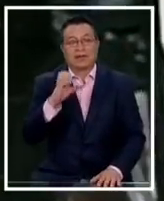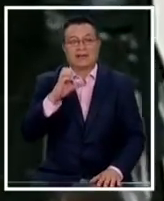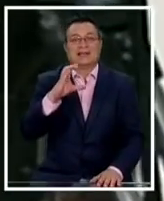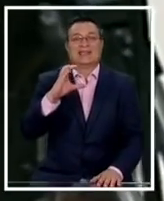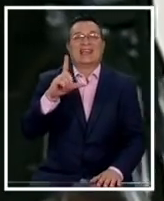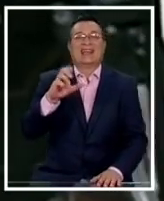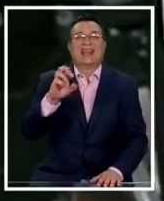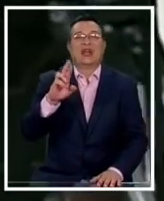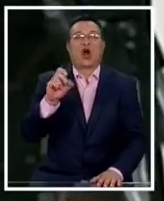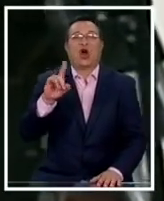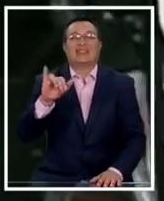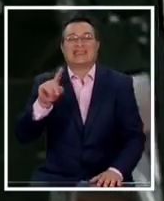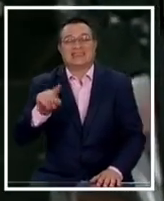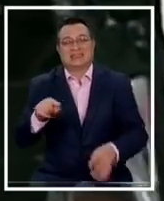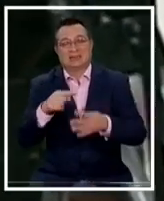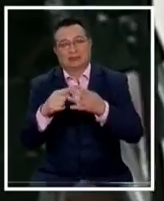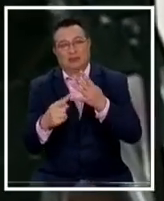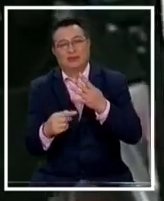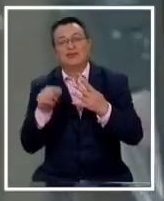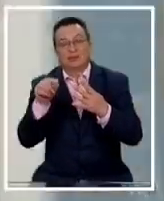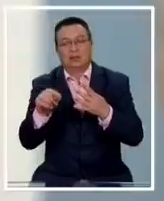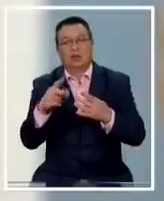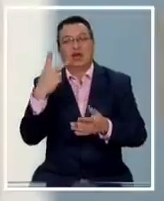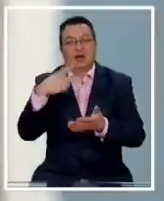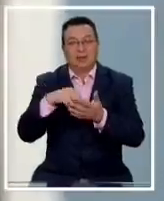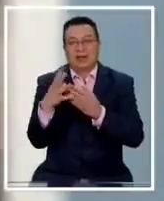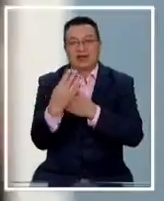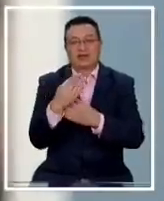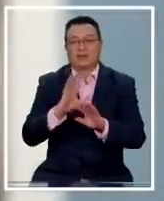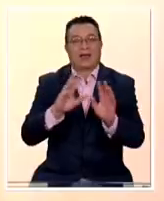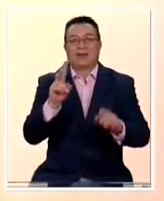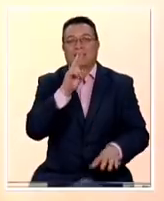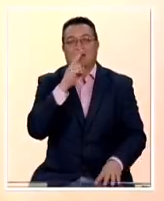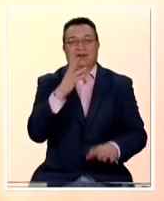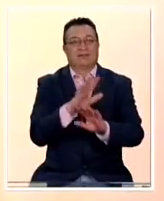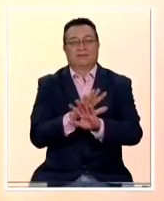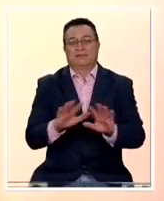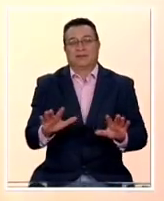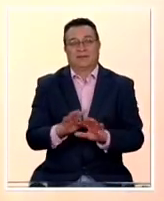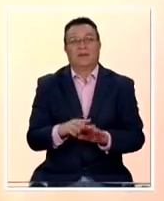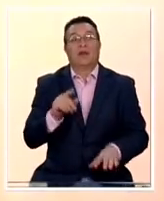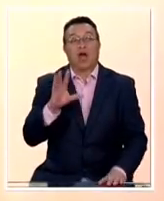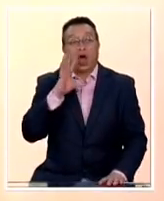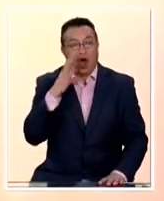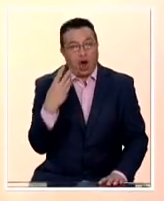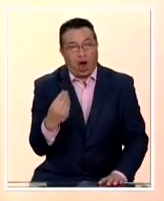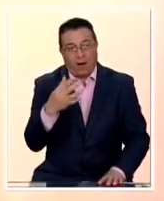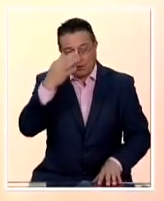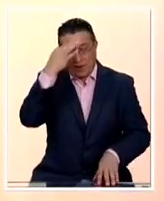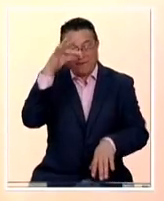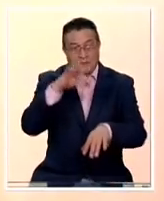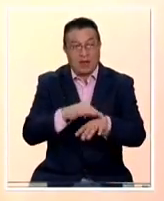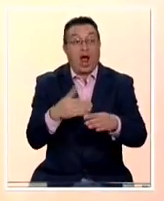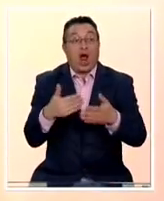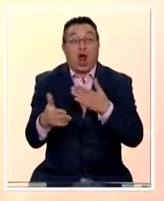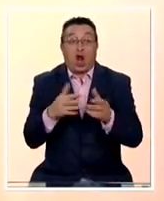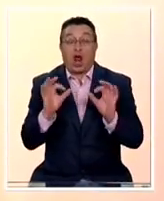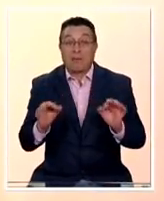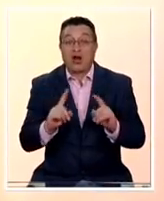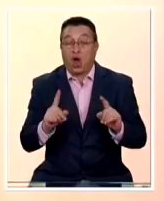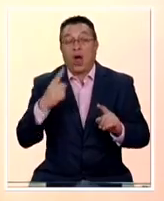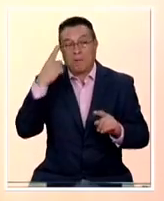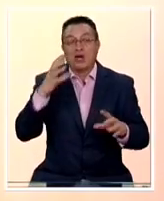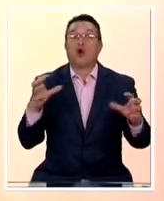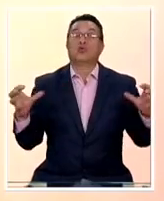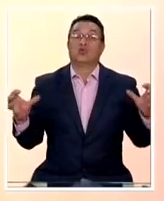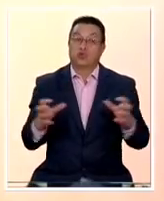esclerosis múltiple que el 2014 le hizo ya abandonar el mundo televisivo. Obviamente han sido enfermedades que no es tan frecuente, pero muy agresivas